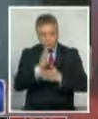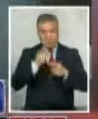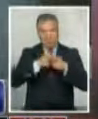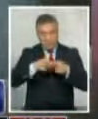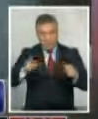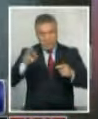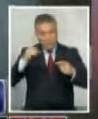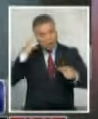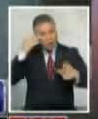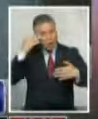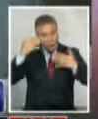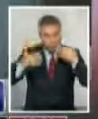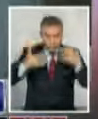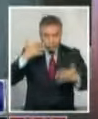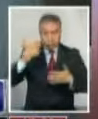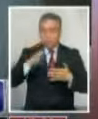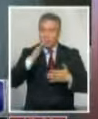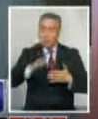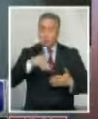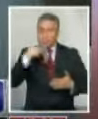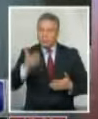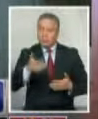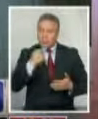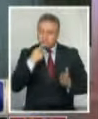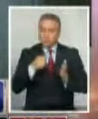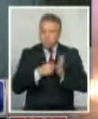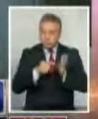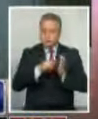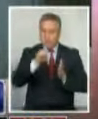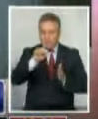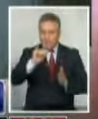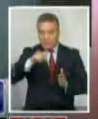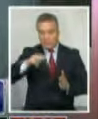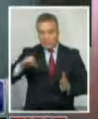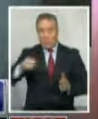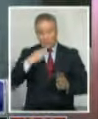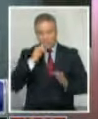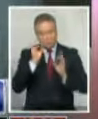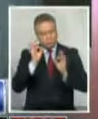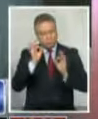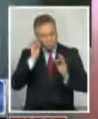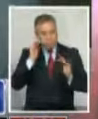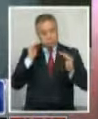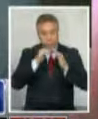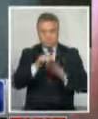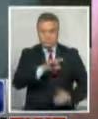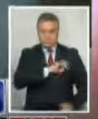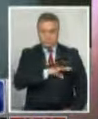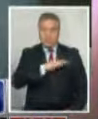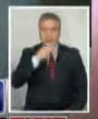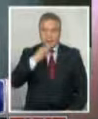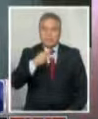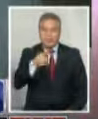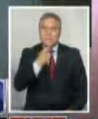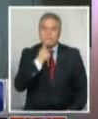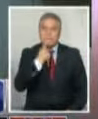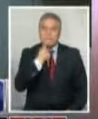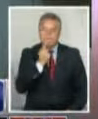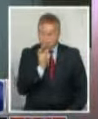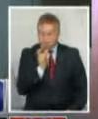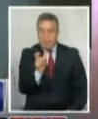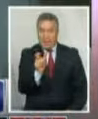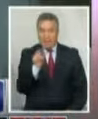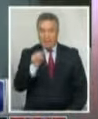esta confusión, pese a que después la delimitación de esta línea es coincidente con lo que Chile dice, pero la palabra puede